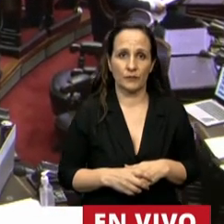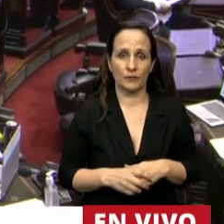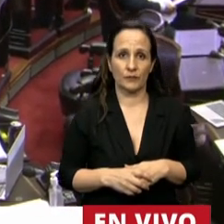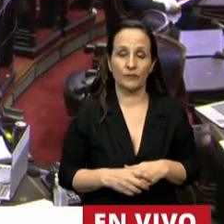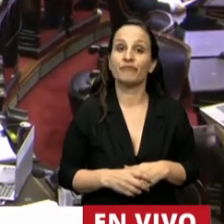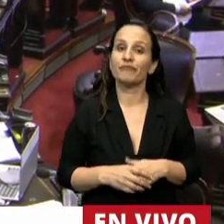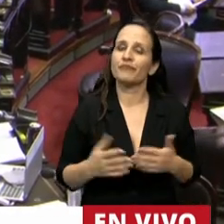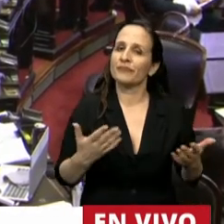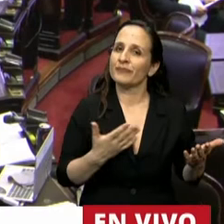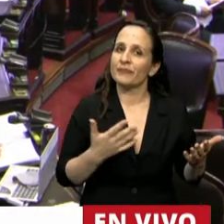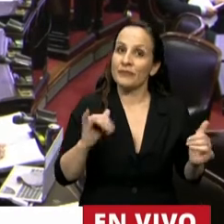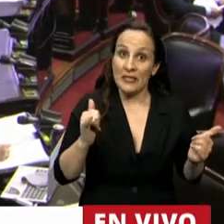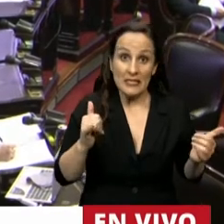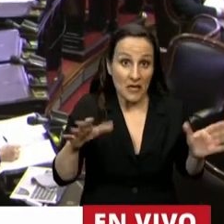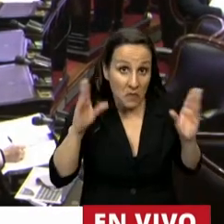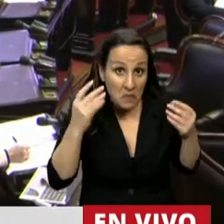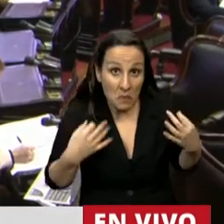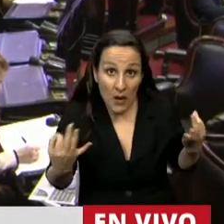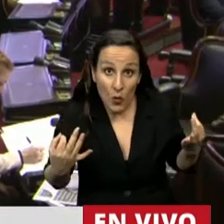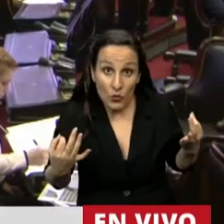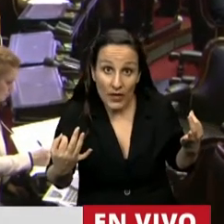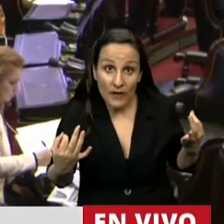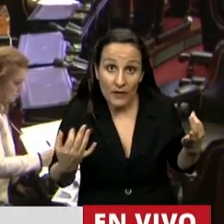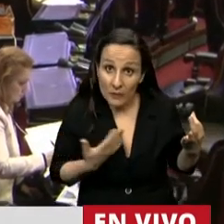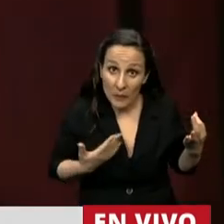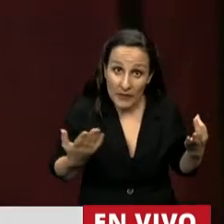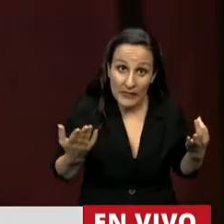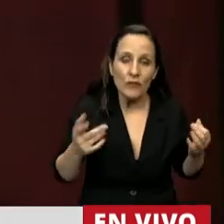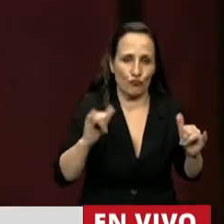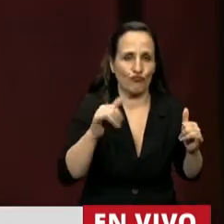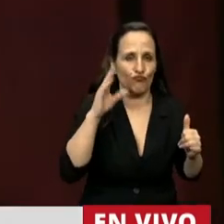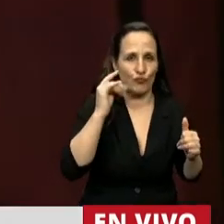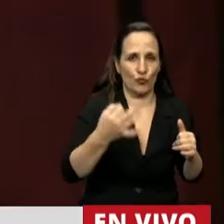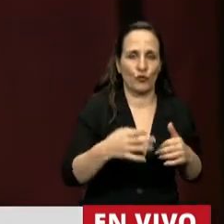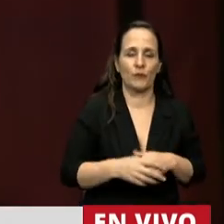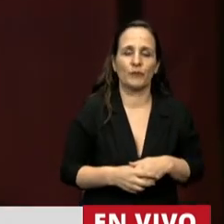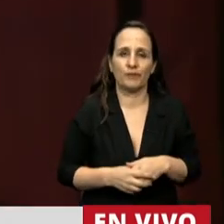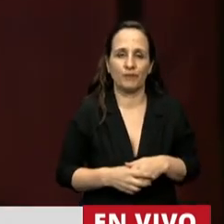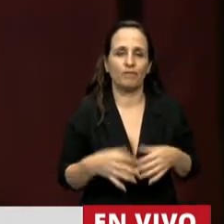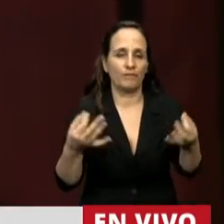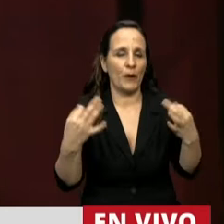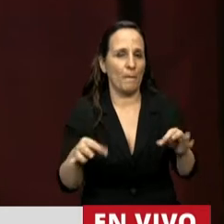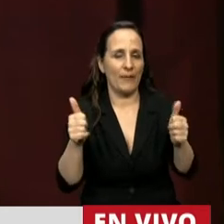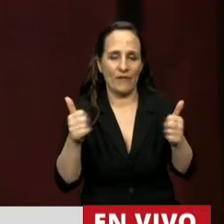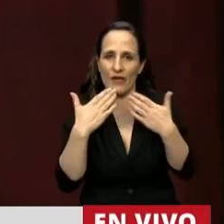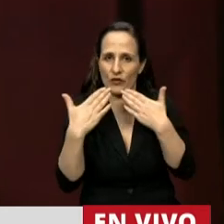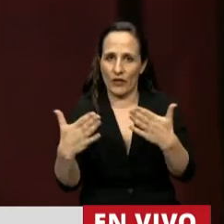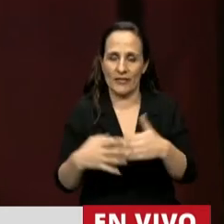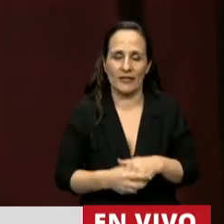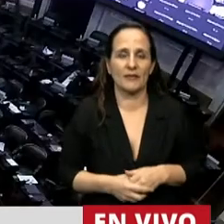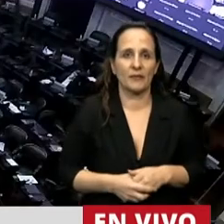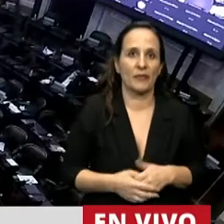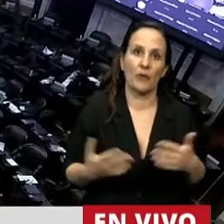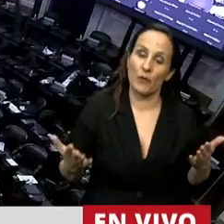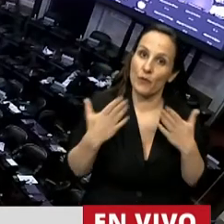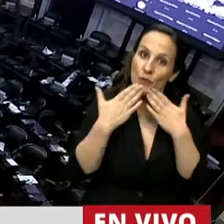Sí, señor presidente, ¿me escucha? Ahora la escuchamos. Ah, perfecto, gracias. Muchas